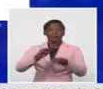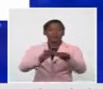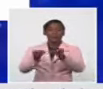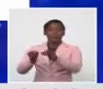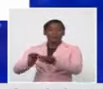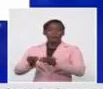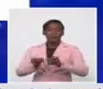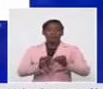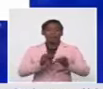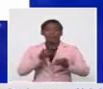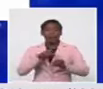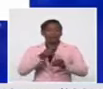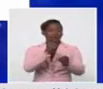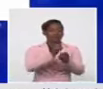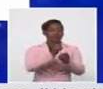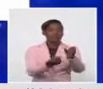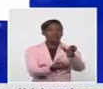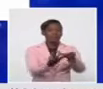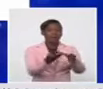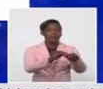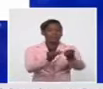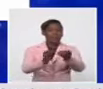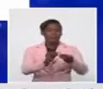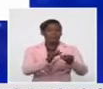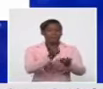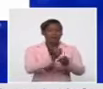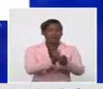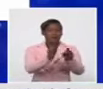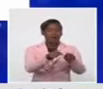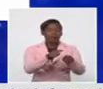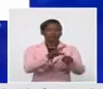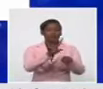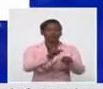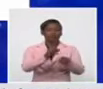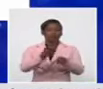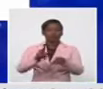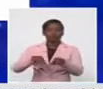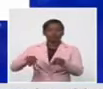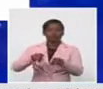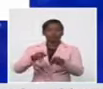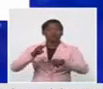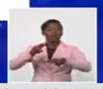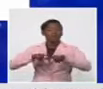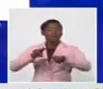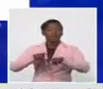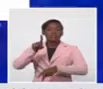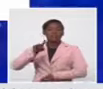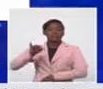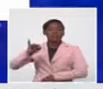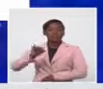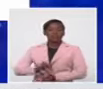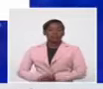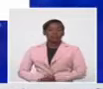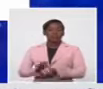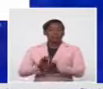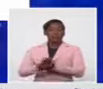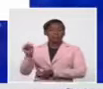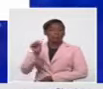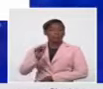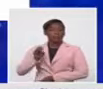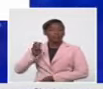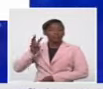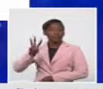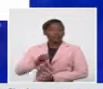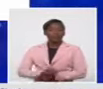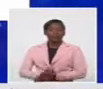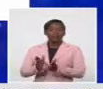verlo, La Habana con 16, Mayabeque con 3, Matanzas con 2, Cienfuegos